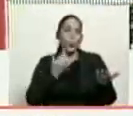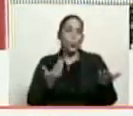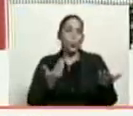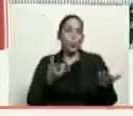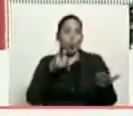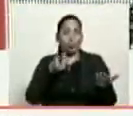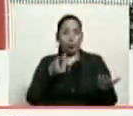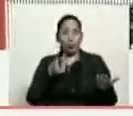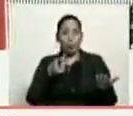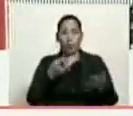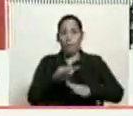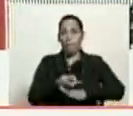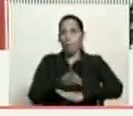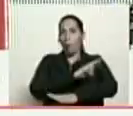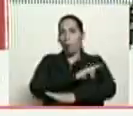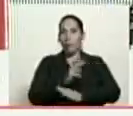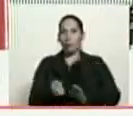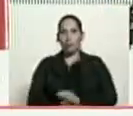proteína,